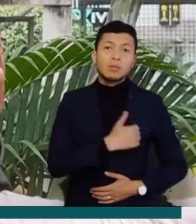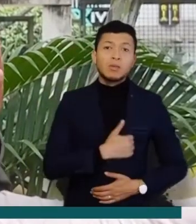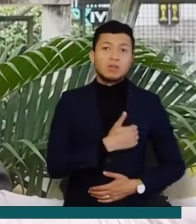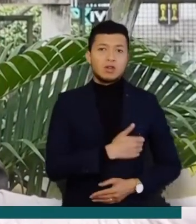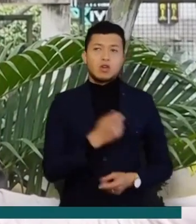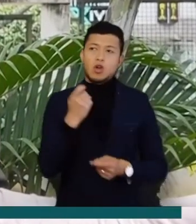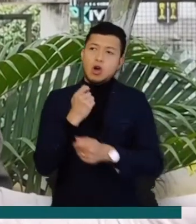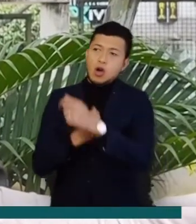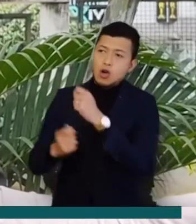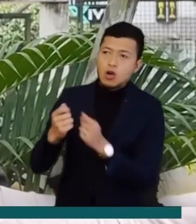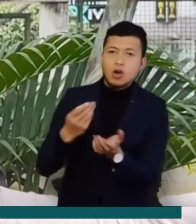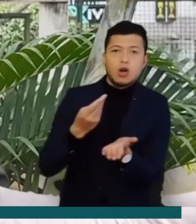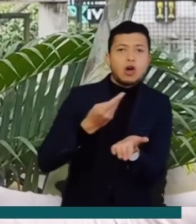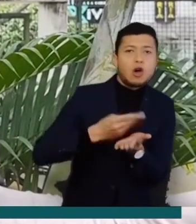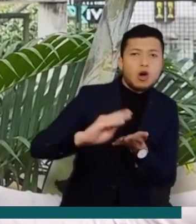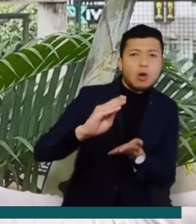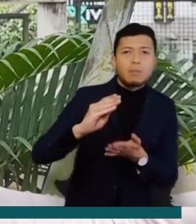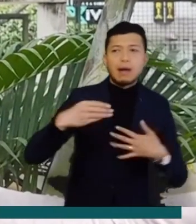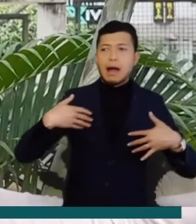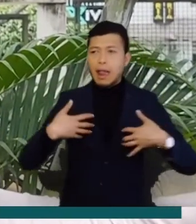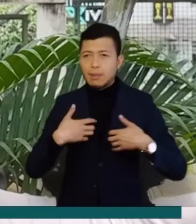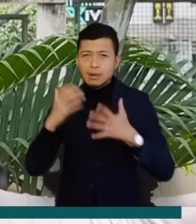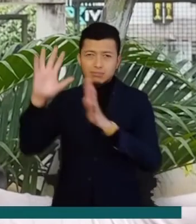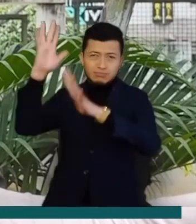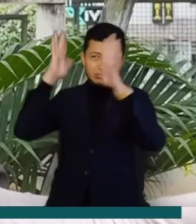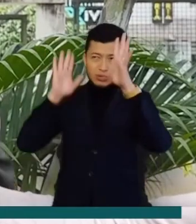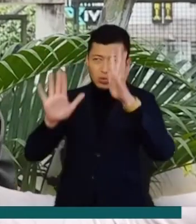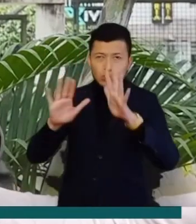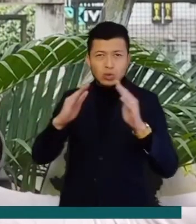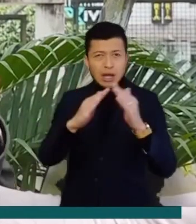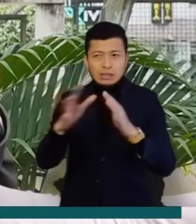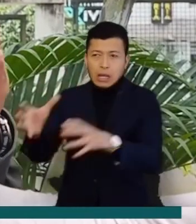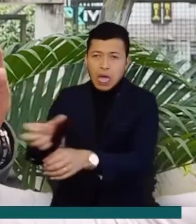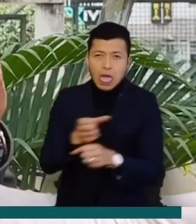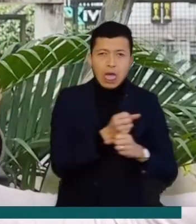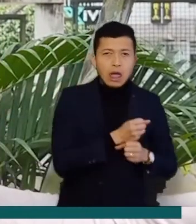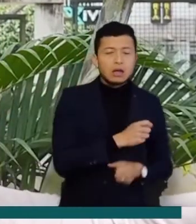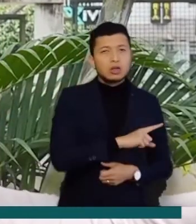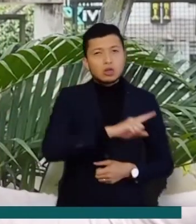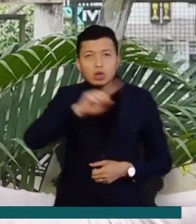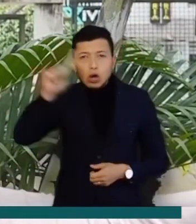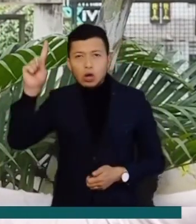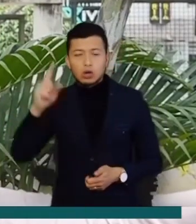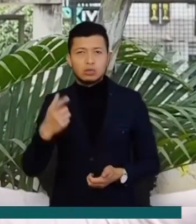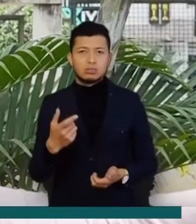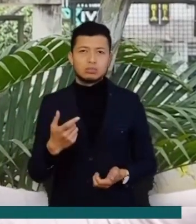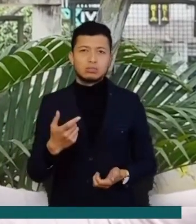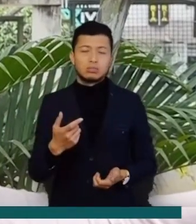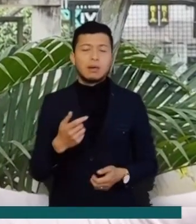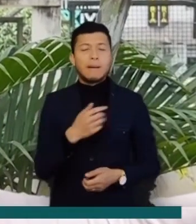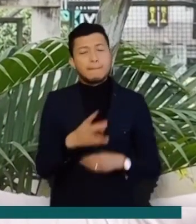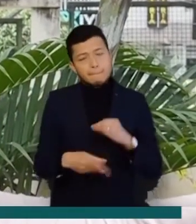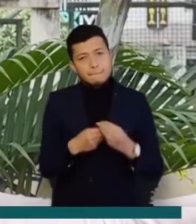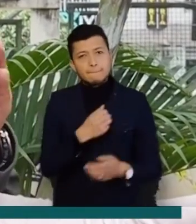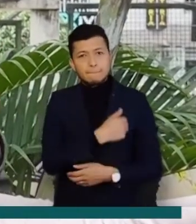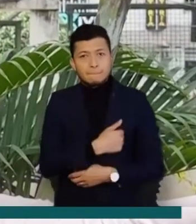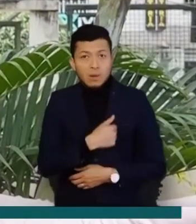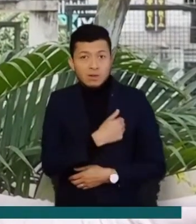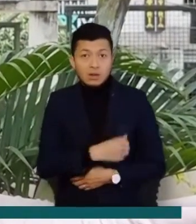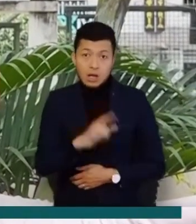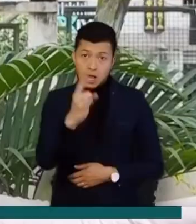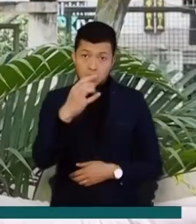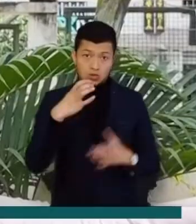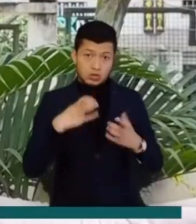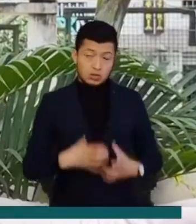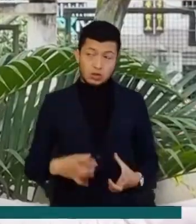comercialicen no tengan ninguna clase animal Silvestre en su casa en su residencia en su finca Y si por favor algún ciudadano observa